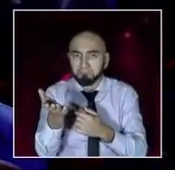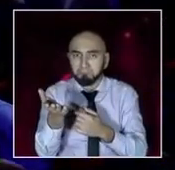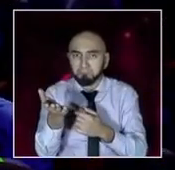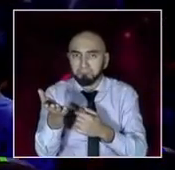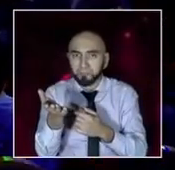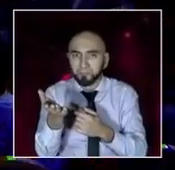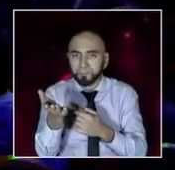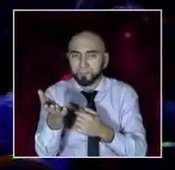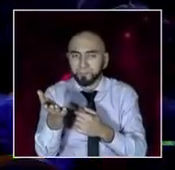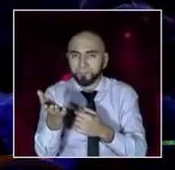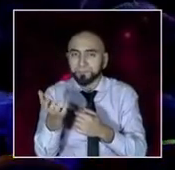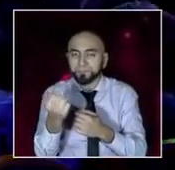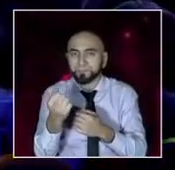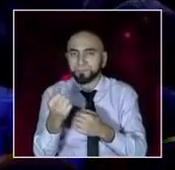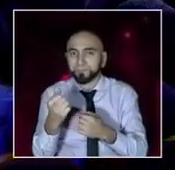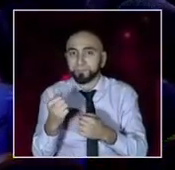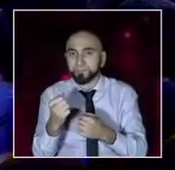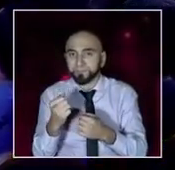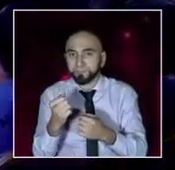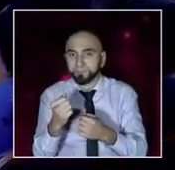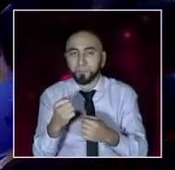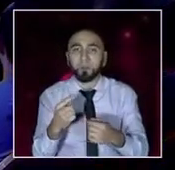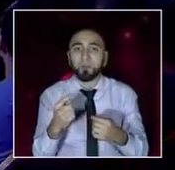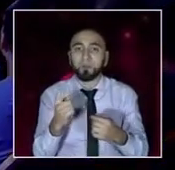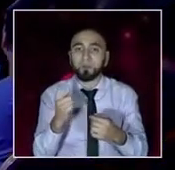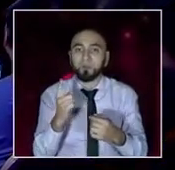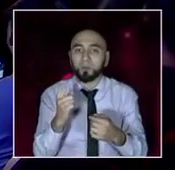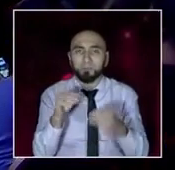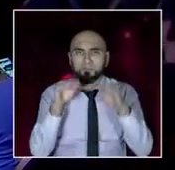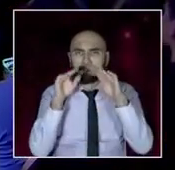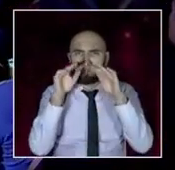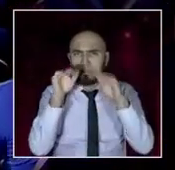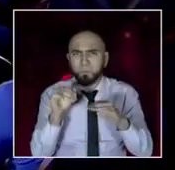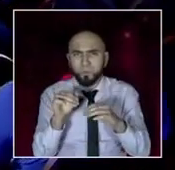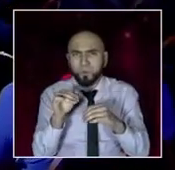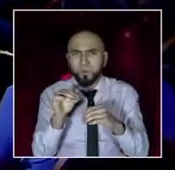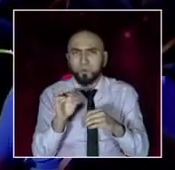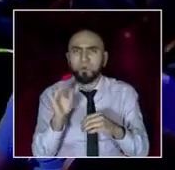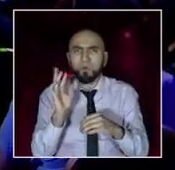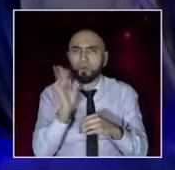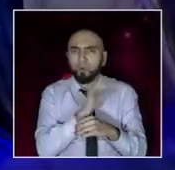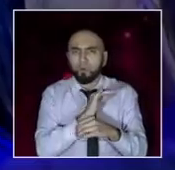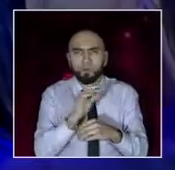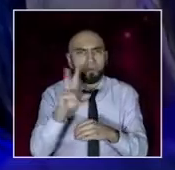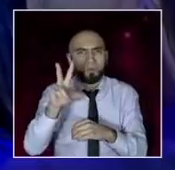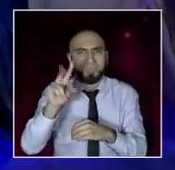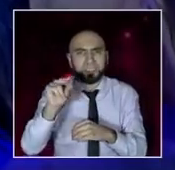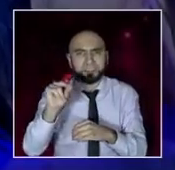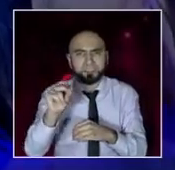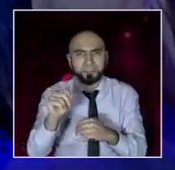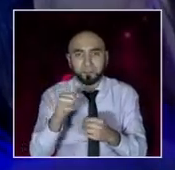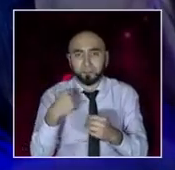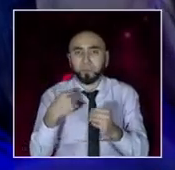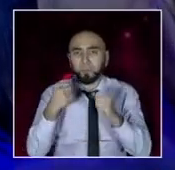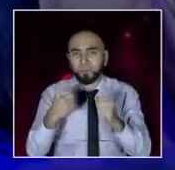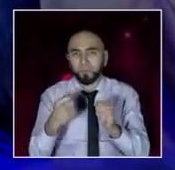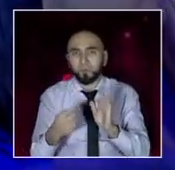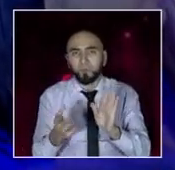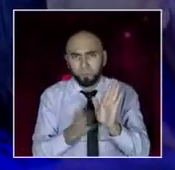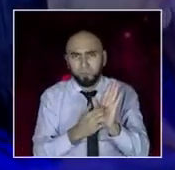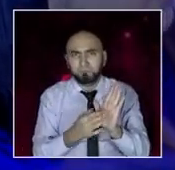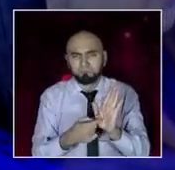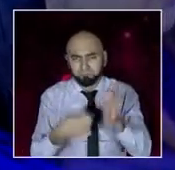Son, por supuesto, el mismo tono gris. Y puedo demostrar esto si pongo otra versión de esto